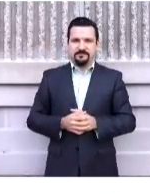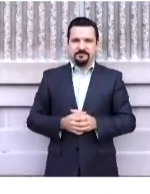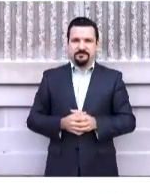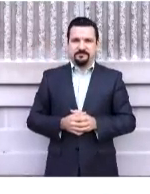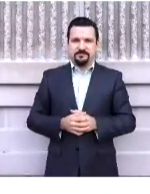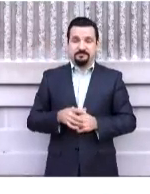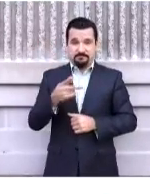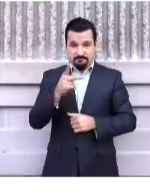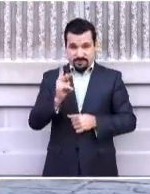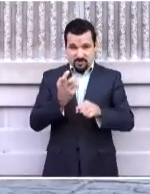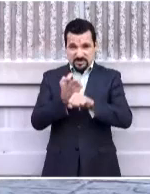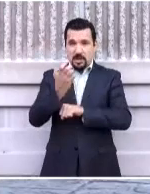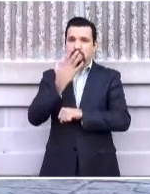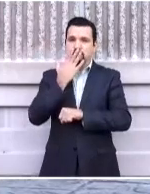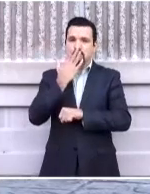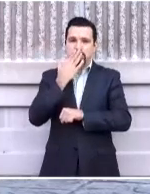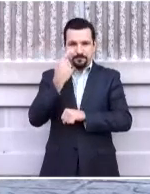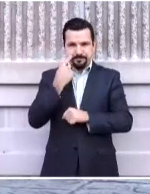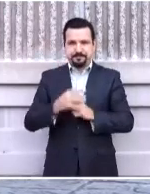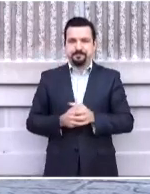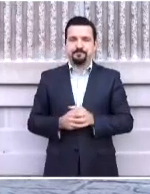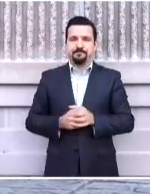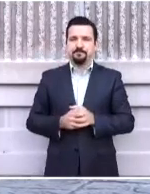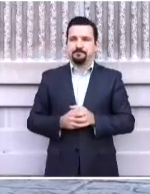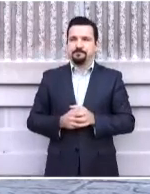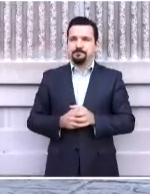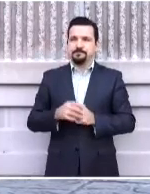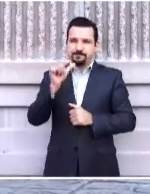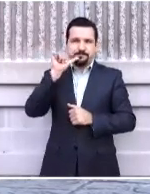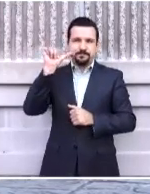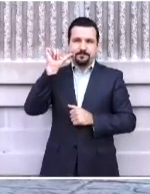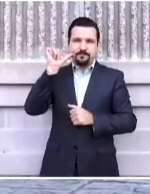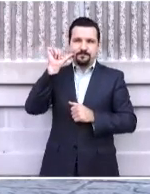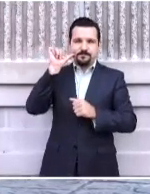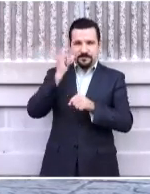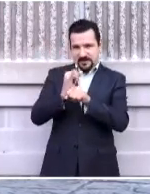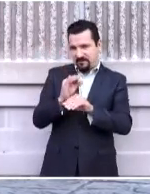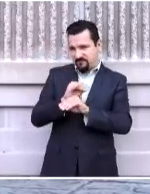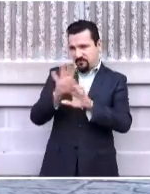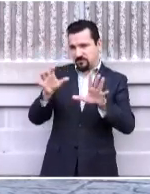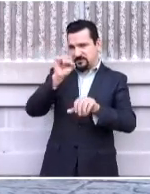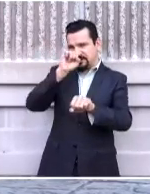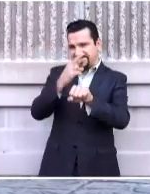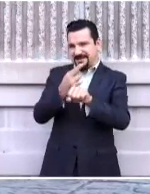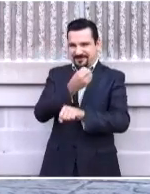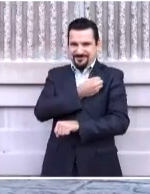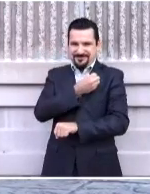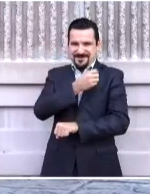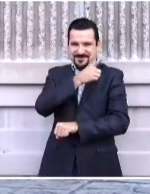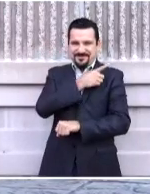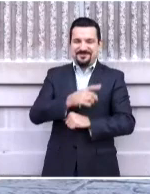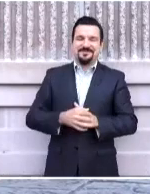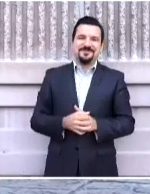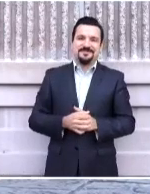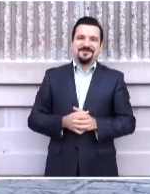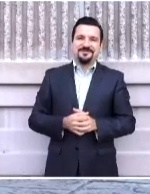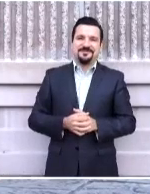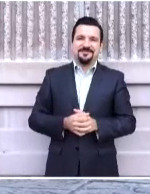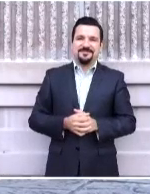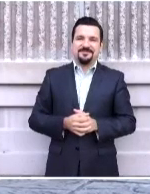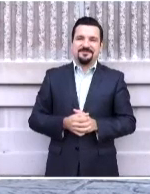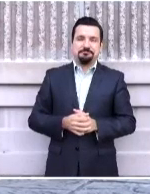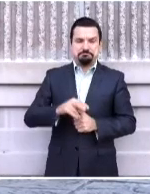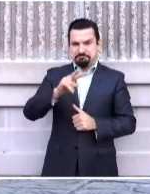Por lo que respecta al estado de Sonora, como ayer fue informado por el secretario de Salud,